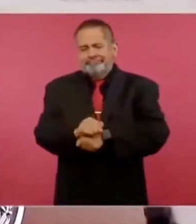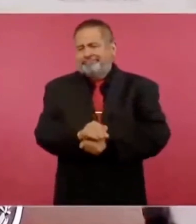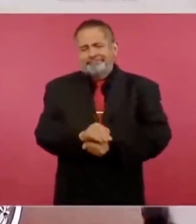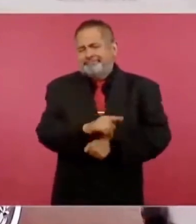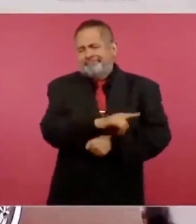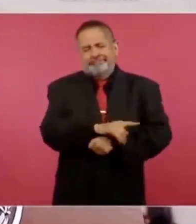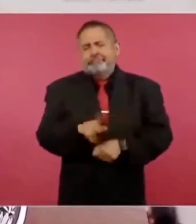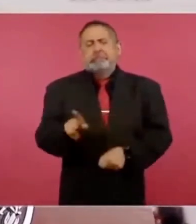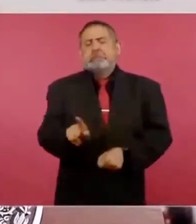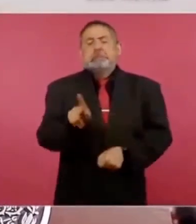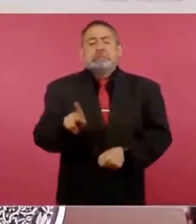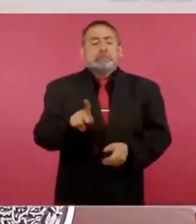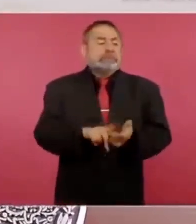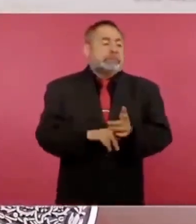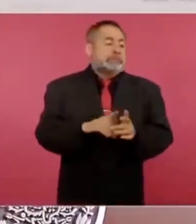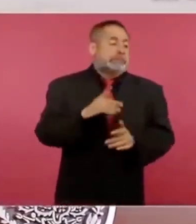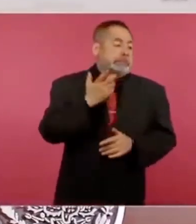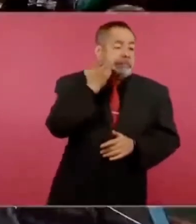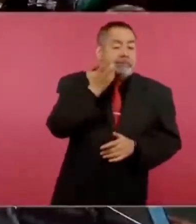porque tienen